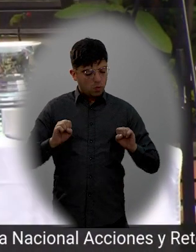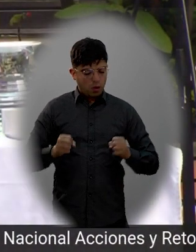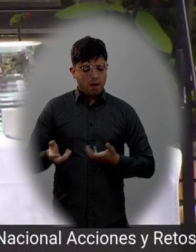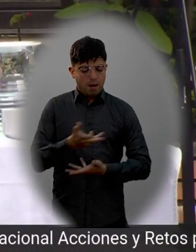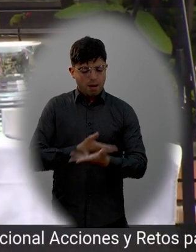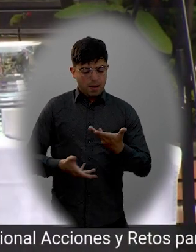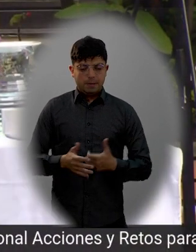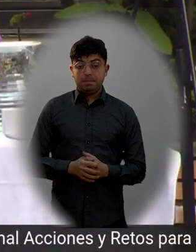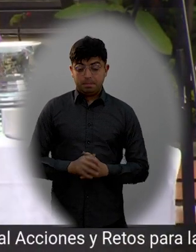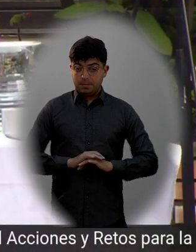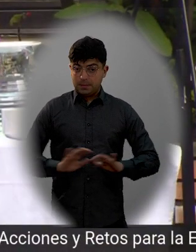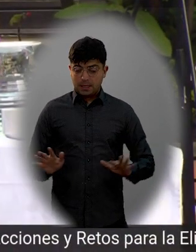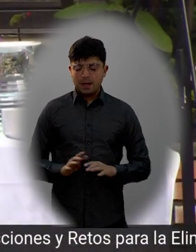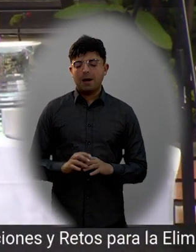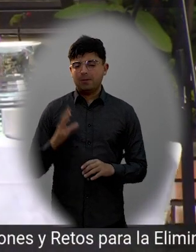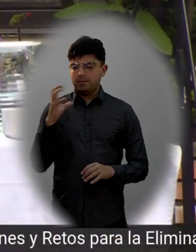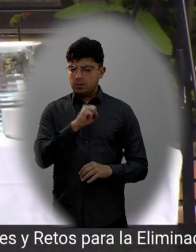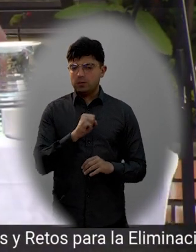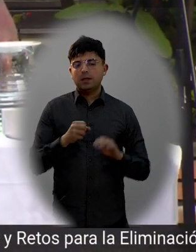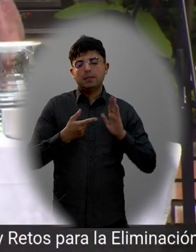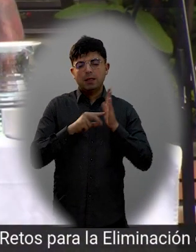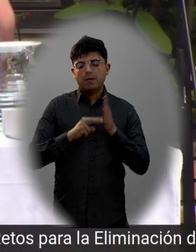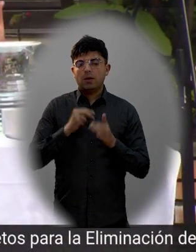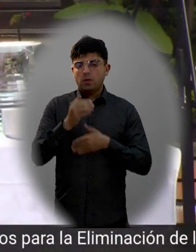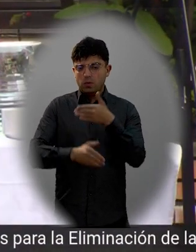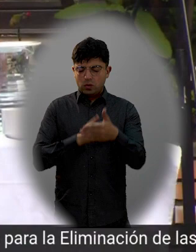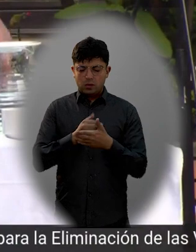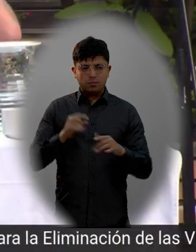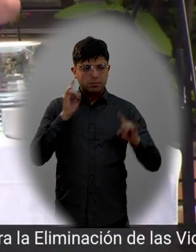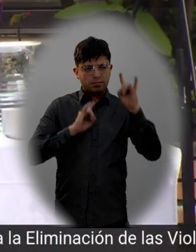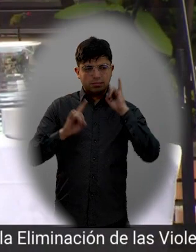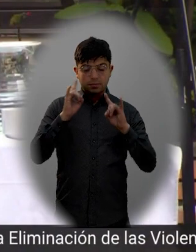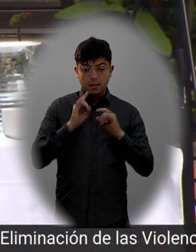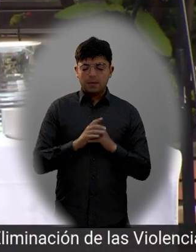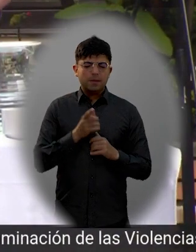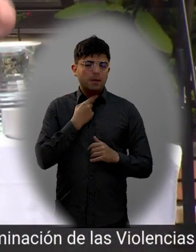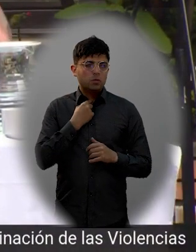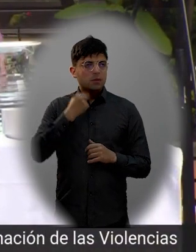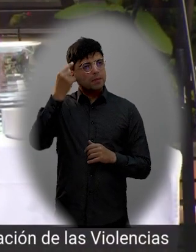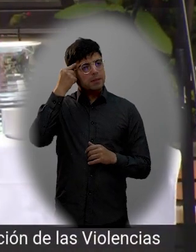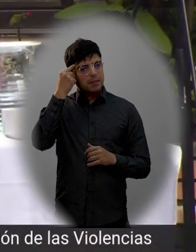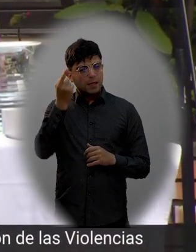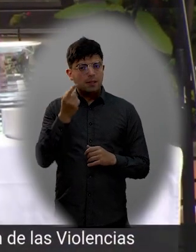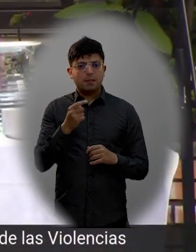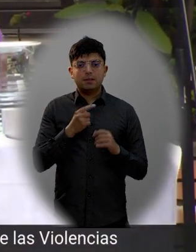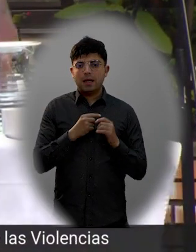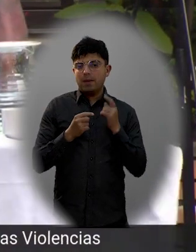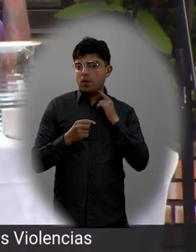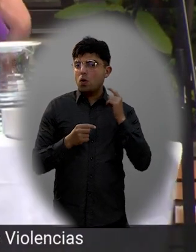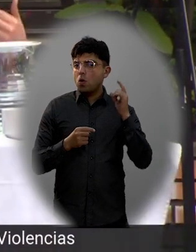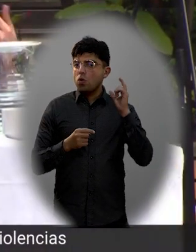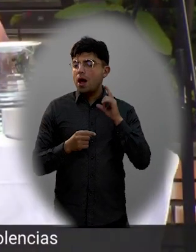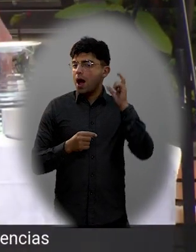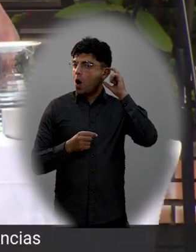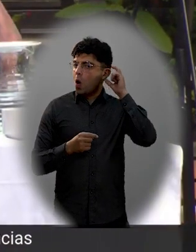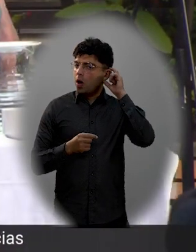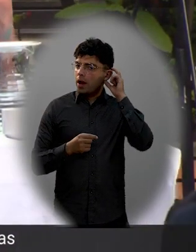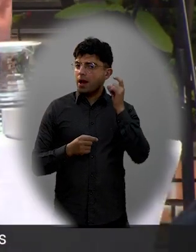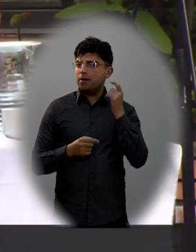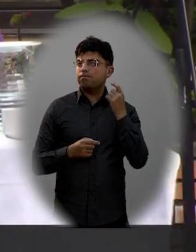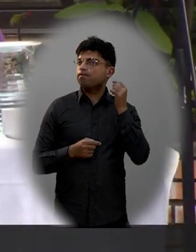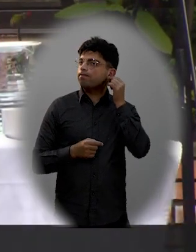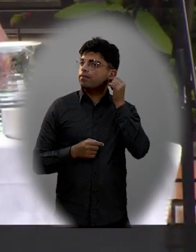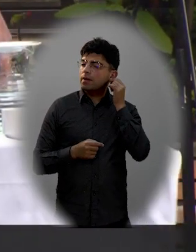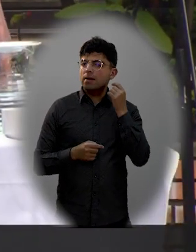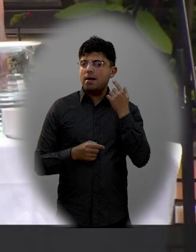ese sentido, eso va a pasar por generar un proceso de escucha. A mí me gusta pensar en la idea de una oreja feminista, de una oreja